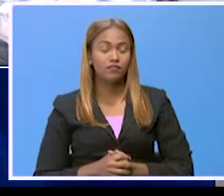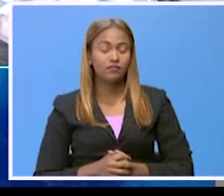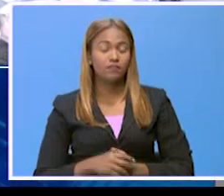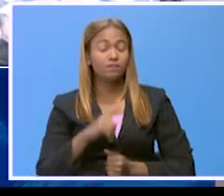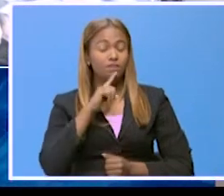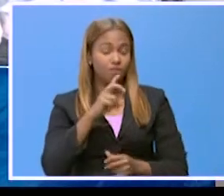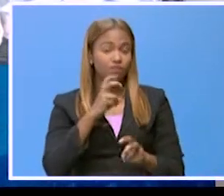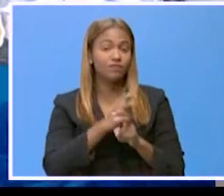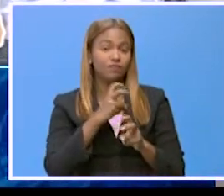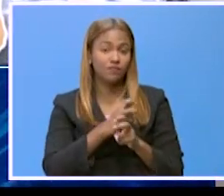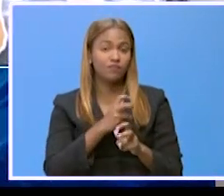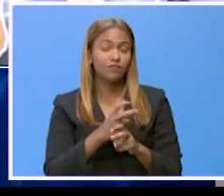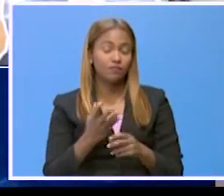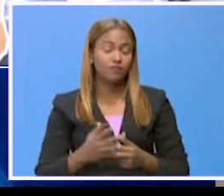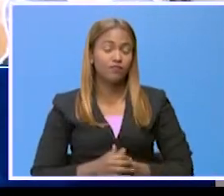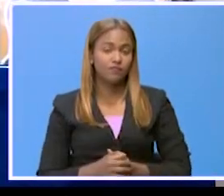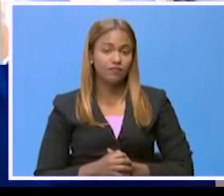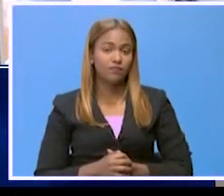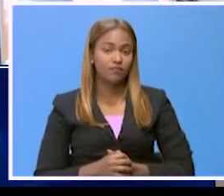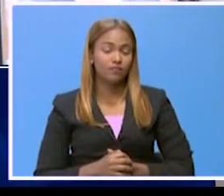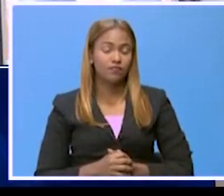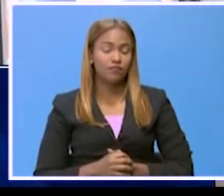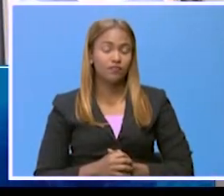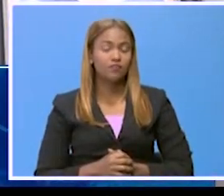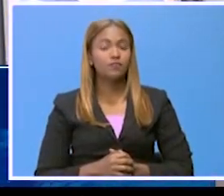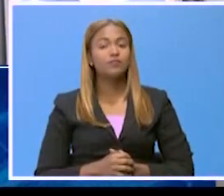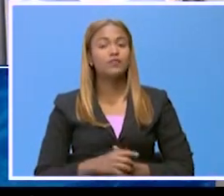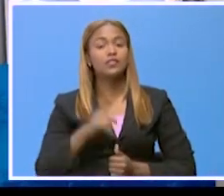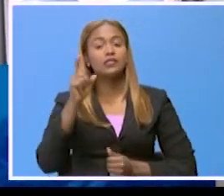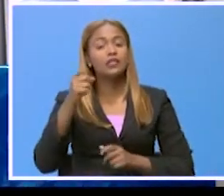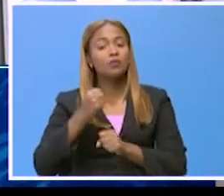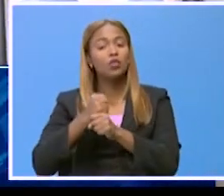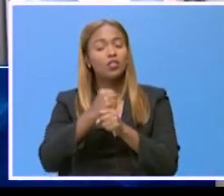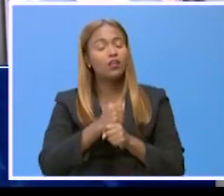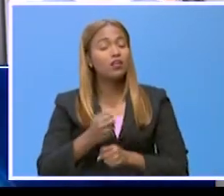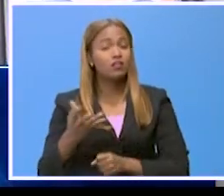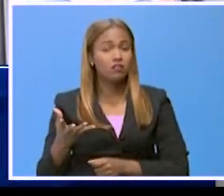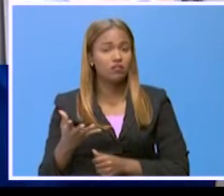qué difícil qué difícil le habría que protegerlos